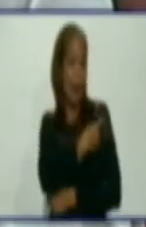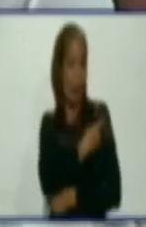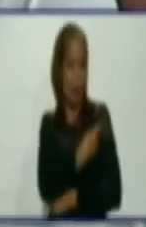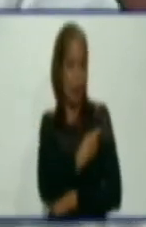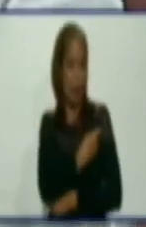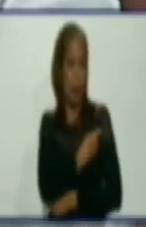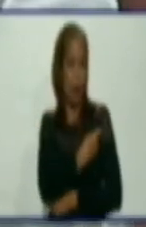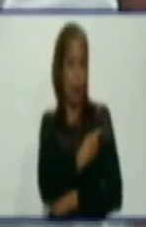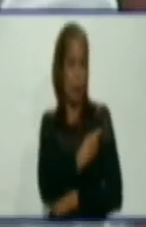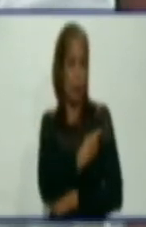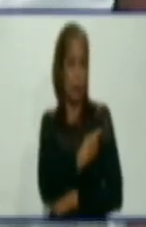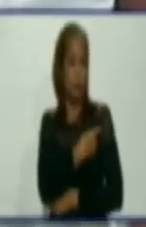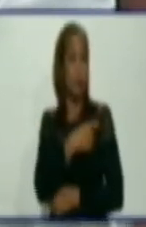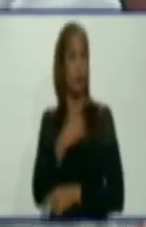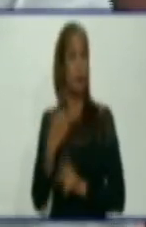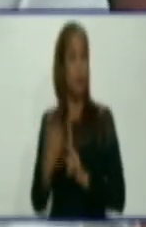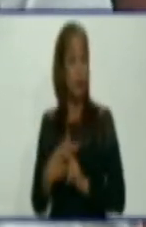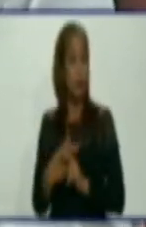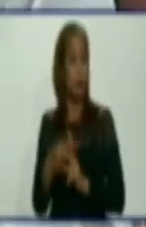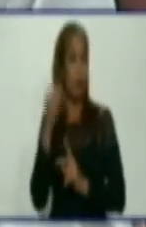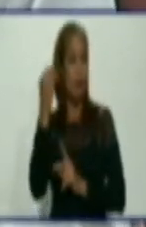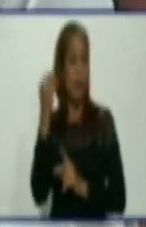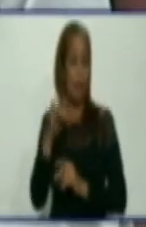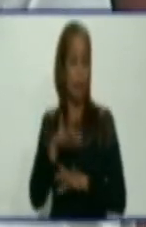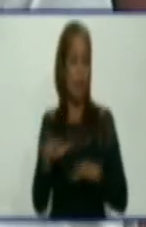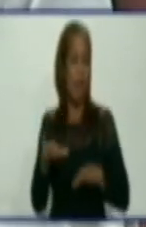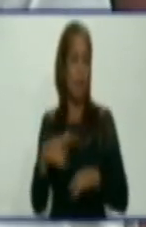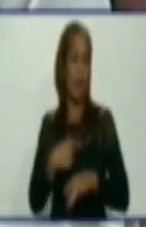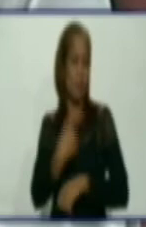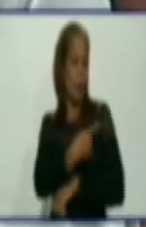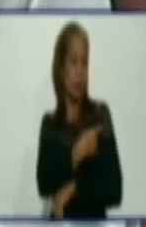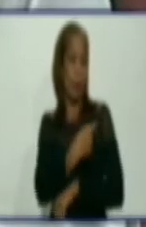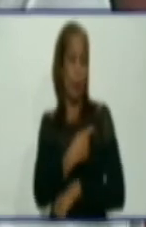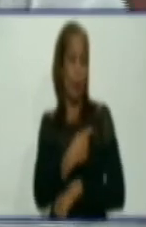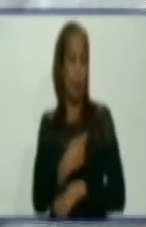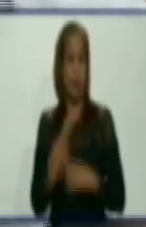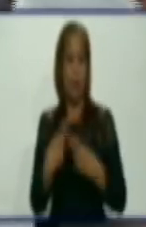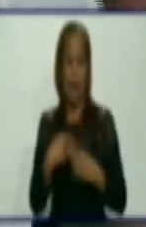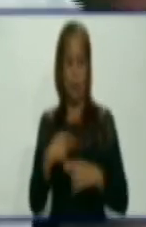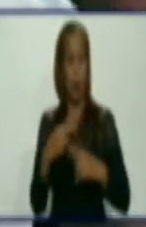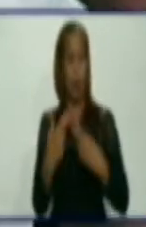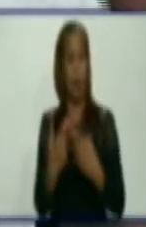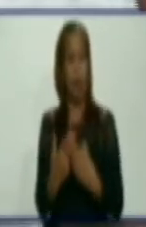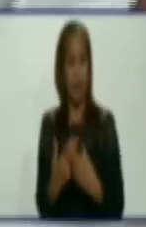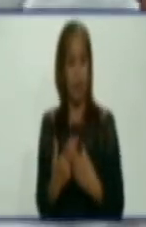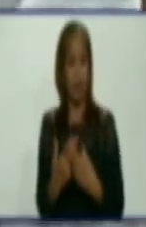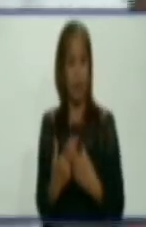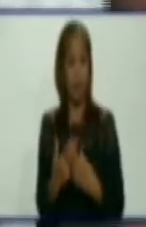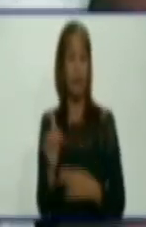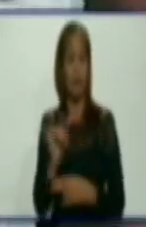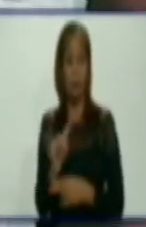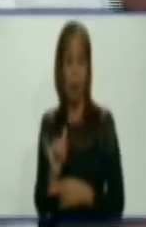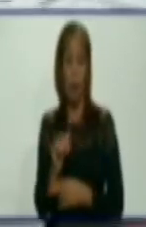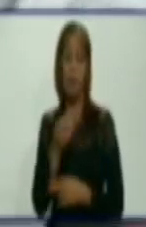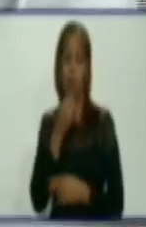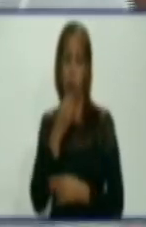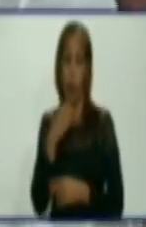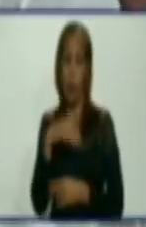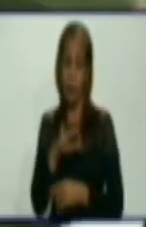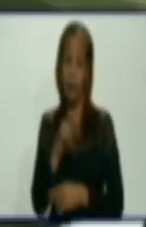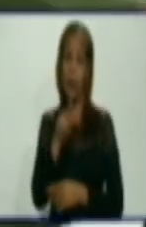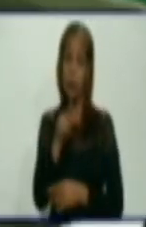pensar que la vacuna hoy, en el día de hoy, sea la solución, puede ser muy optimista y debe ser así lo que